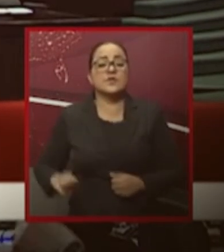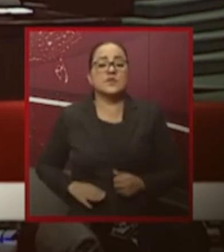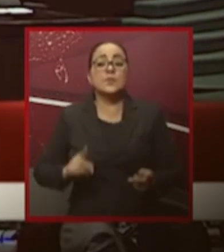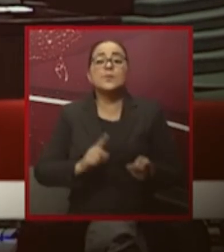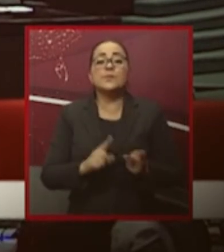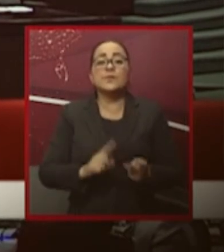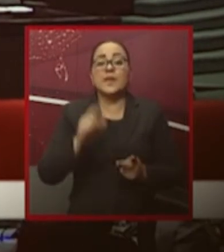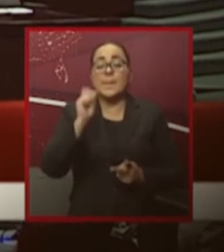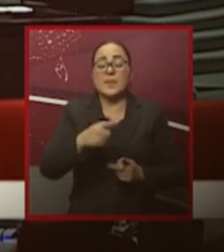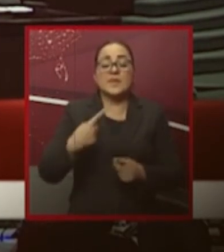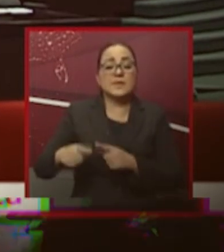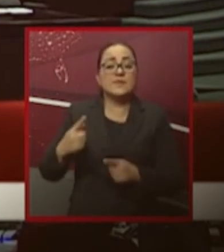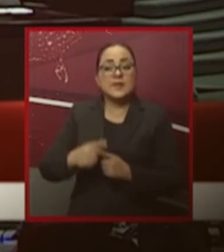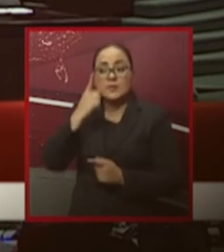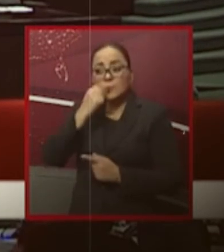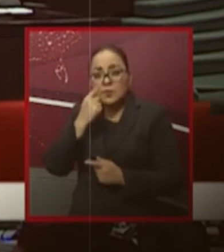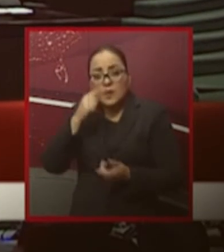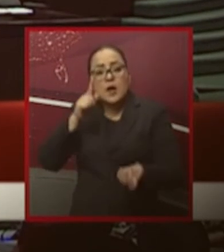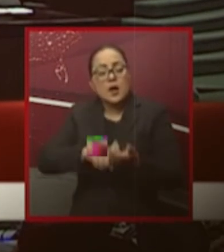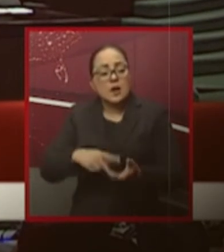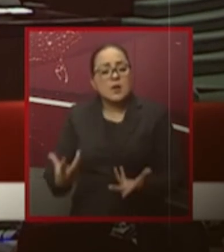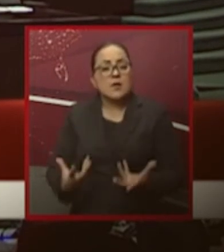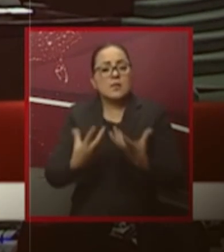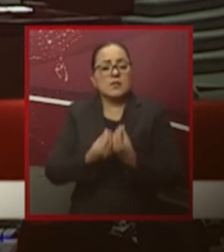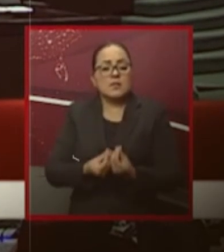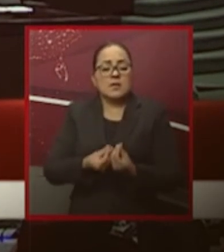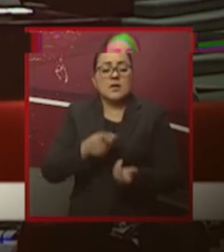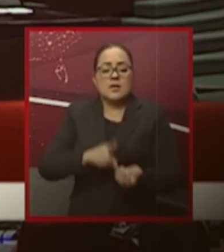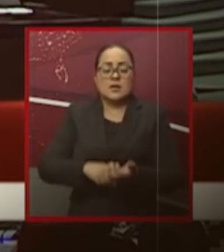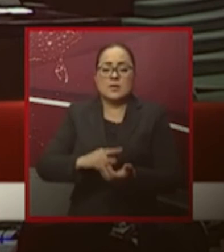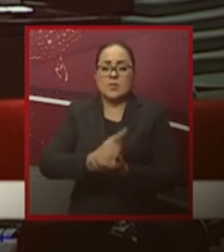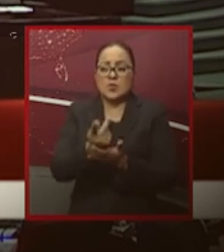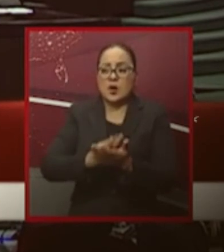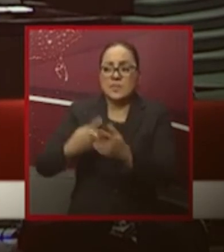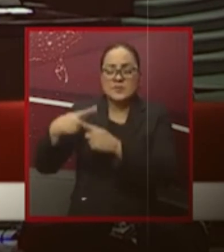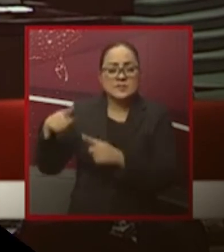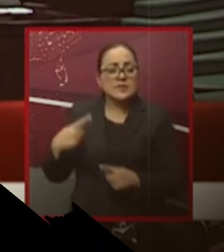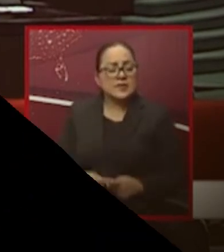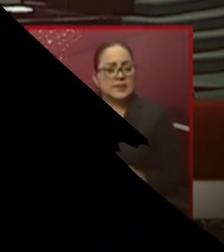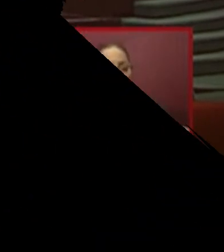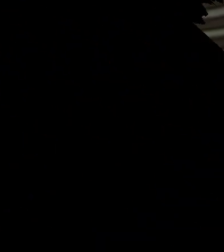en un futuro vídeo ya veremos como como son los artículos con su explicación